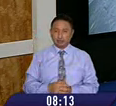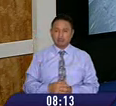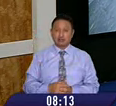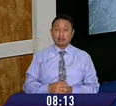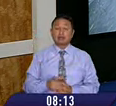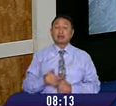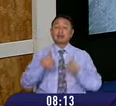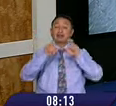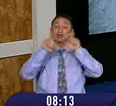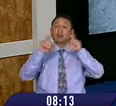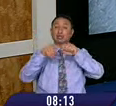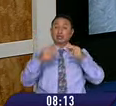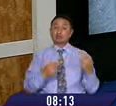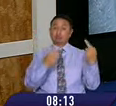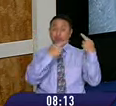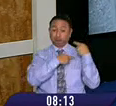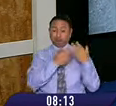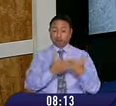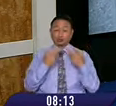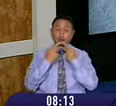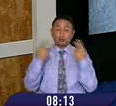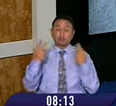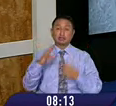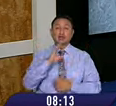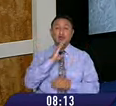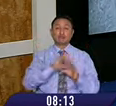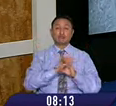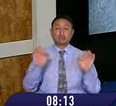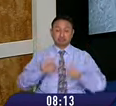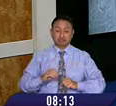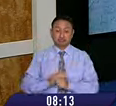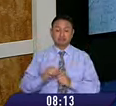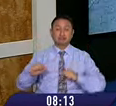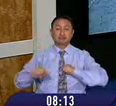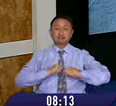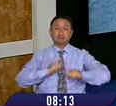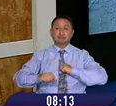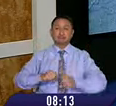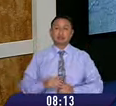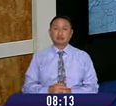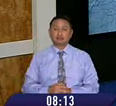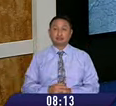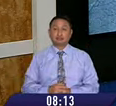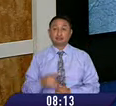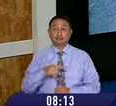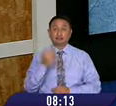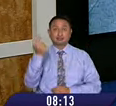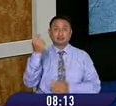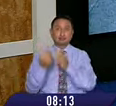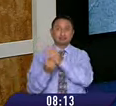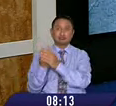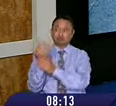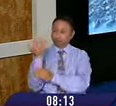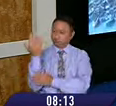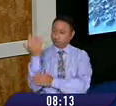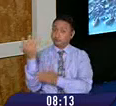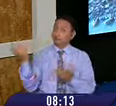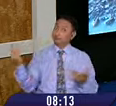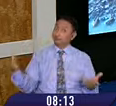las empresas encargadas, obras públicas y agua potable, trabajen de la mano. Vean, hasta la vela se encendió rápido, como